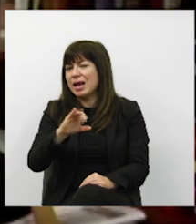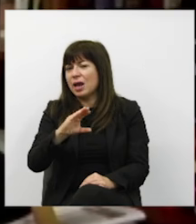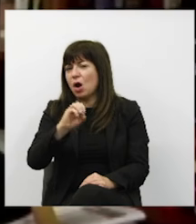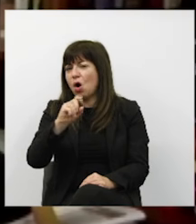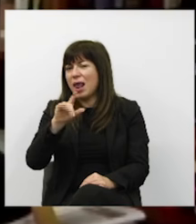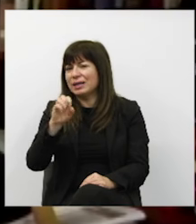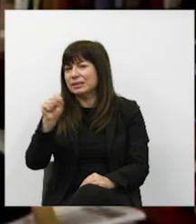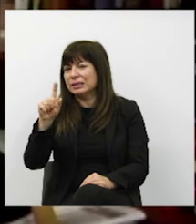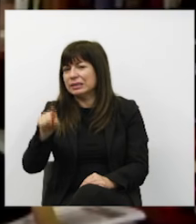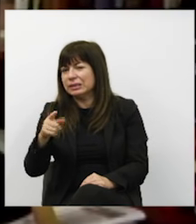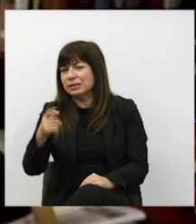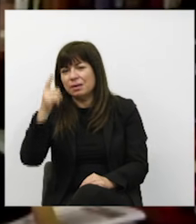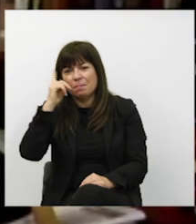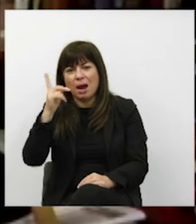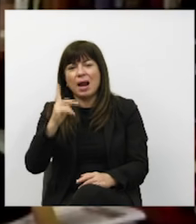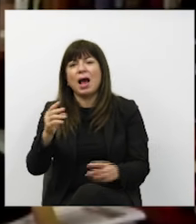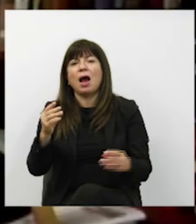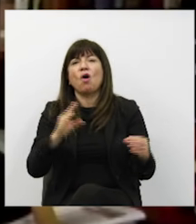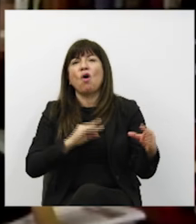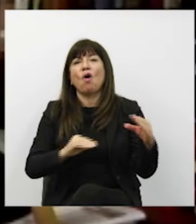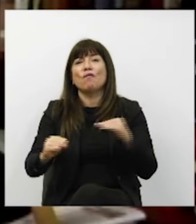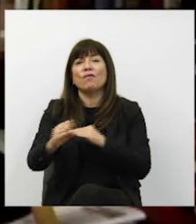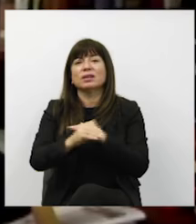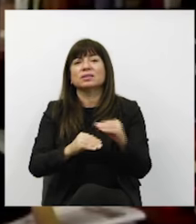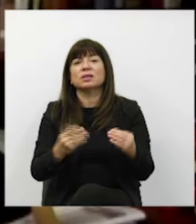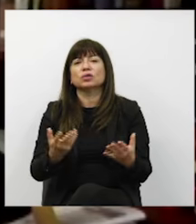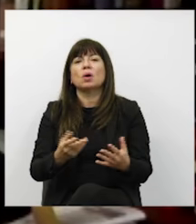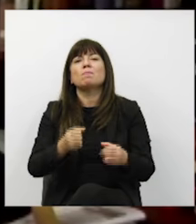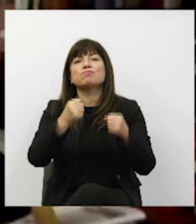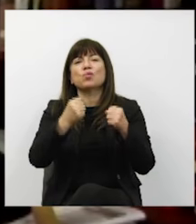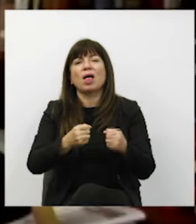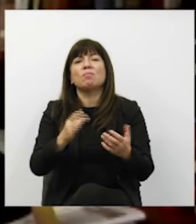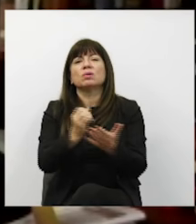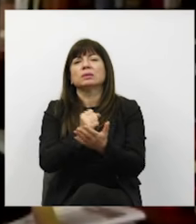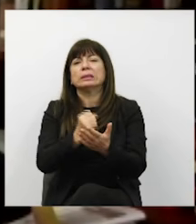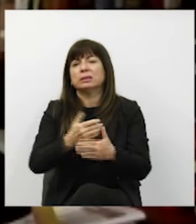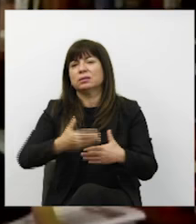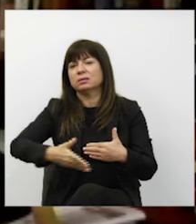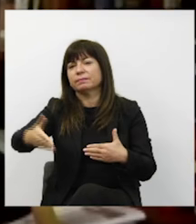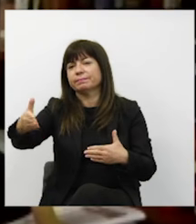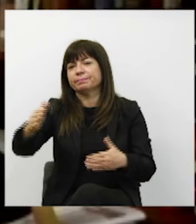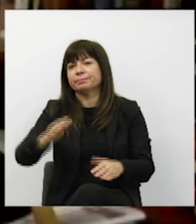con titulares para que la conversación la podamos llevar adelante.